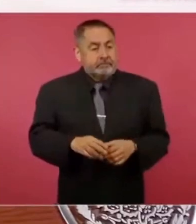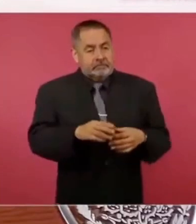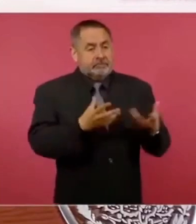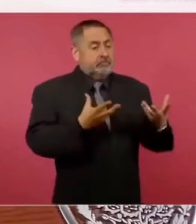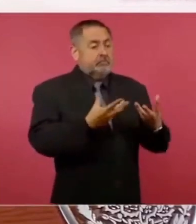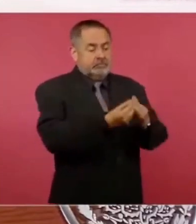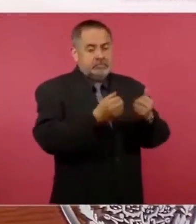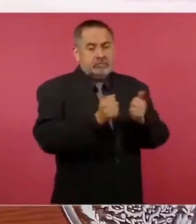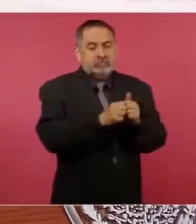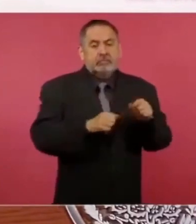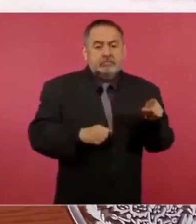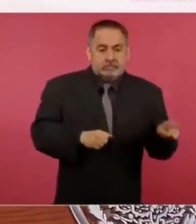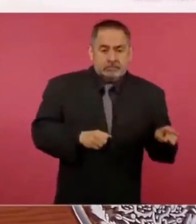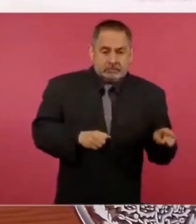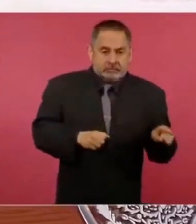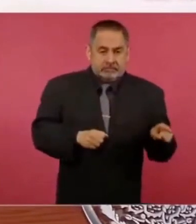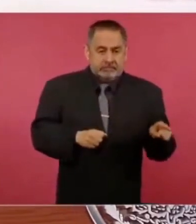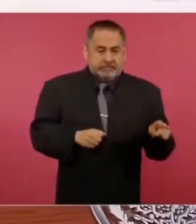importantes, junto con